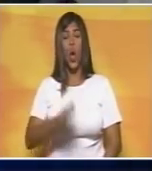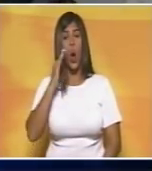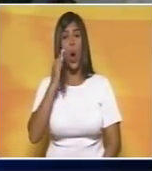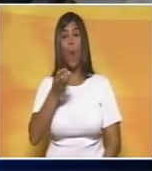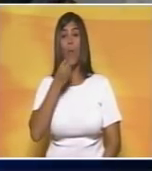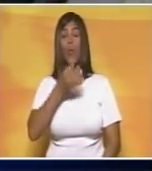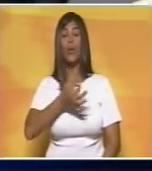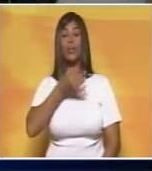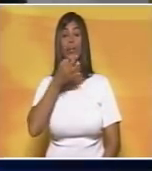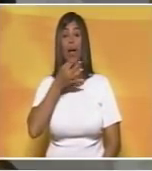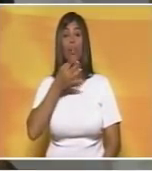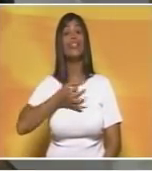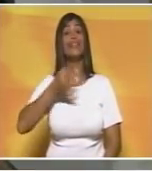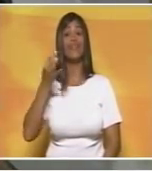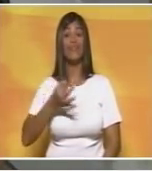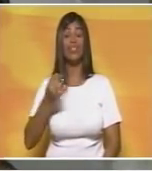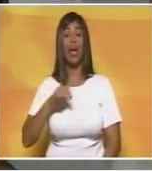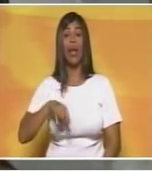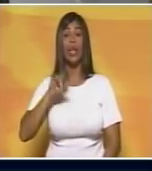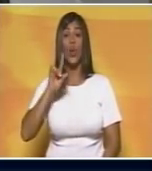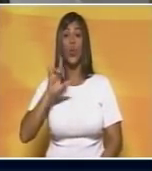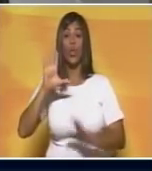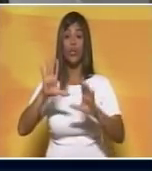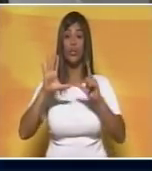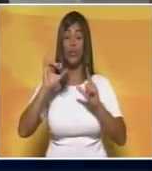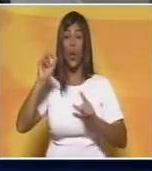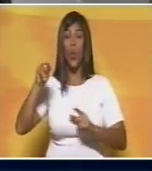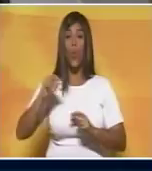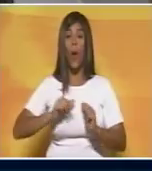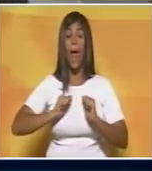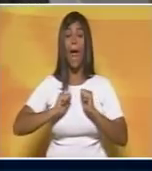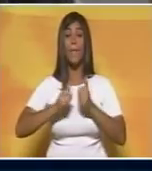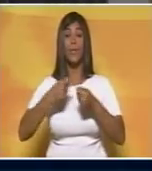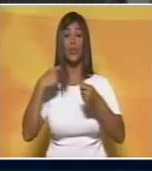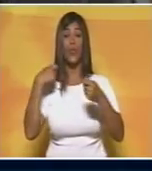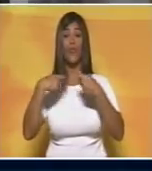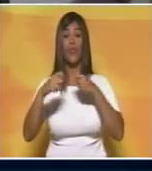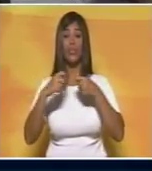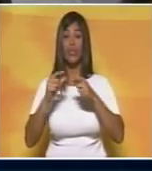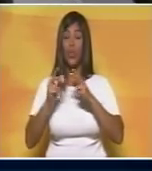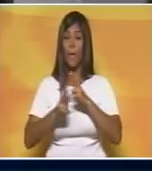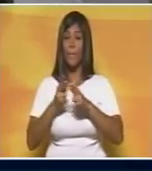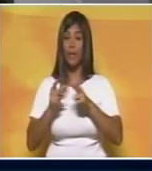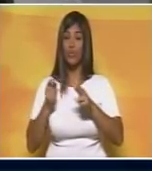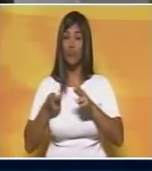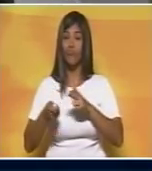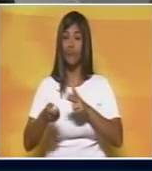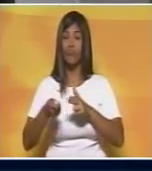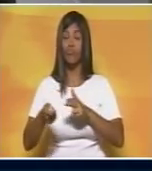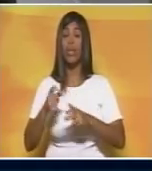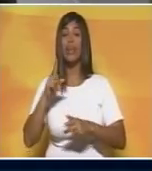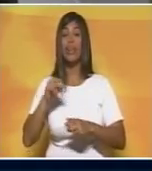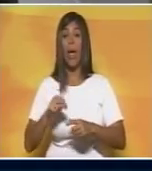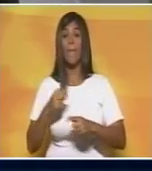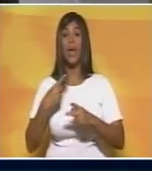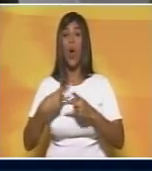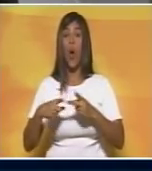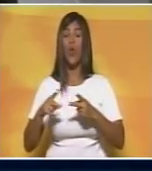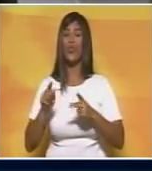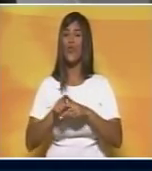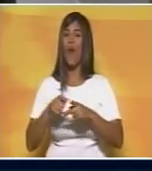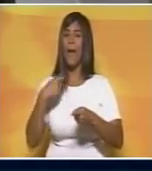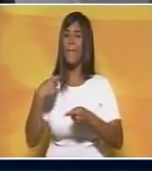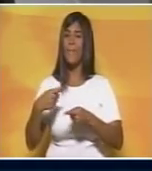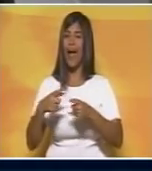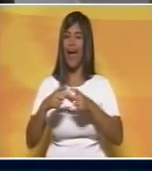Hola, buenas tardes. En efecto, este lunes 17 se inició la venta de los boletos y también lo que llaman las